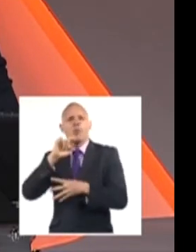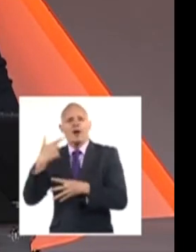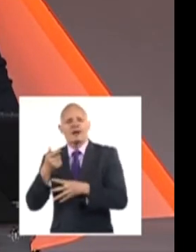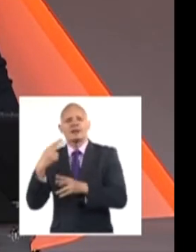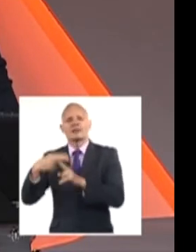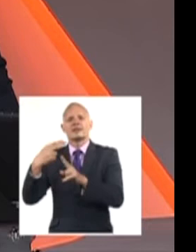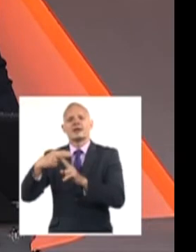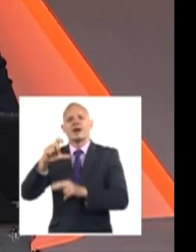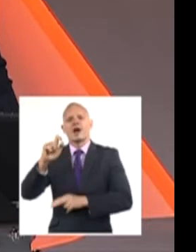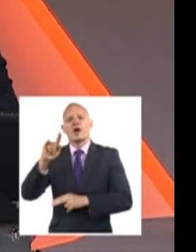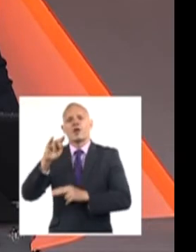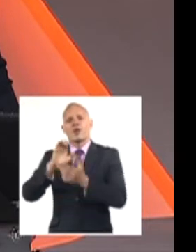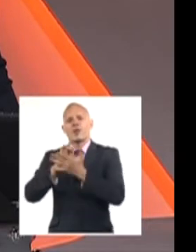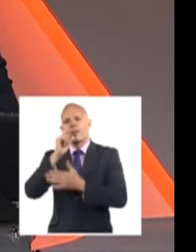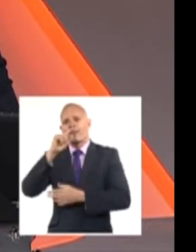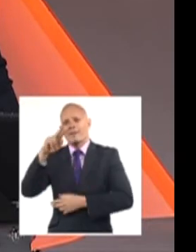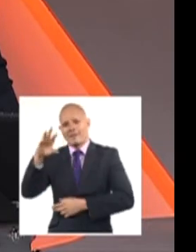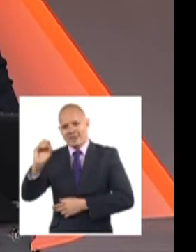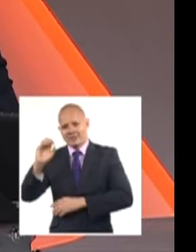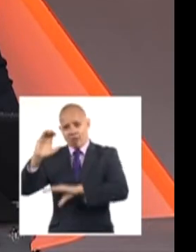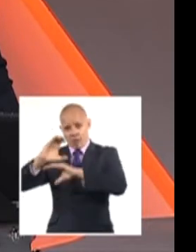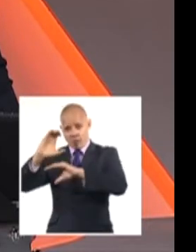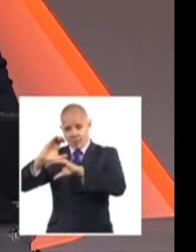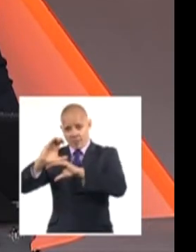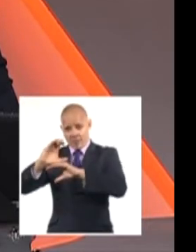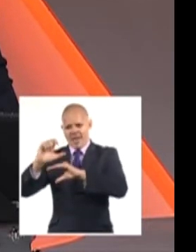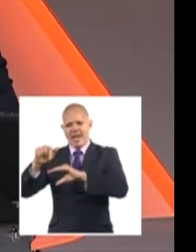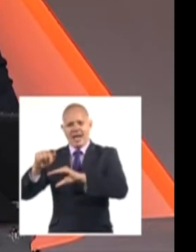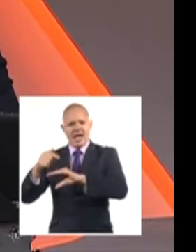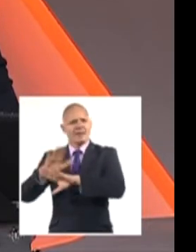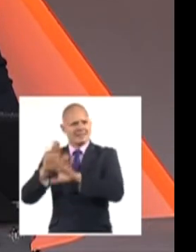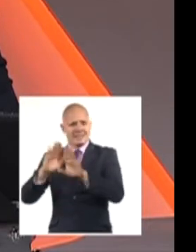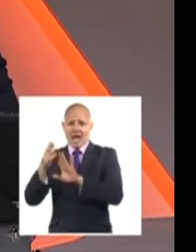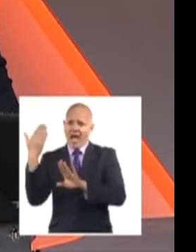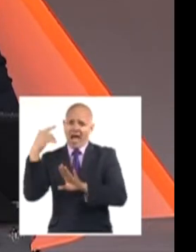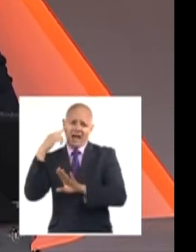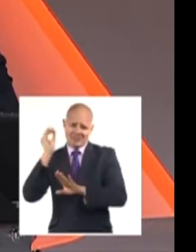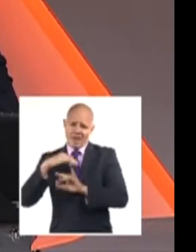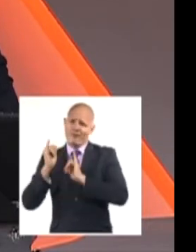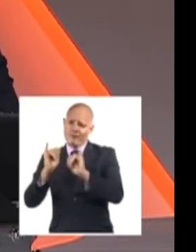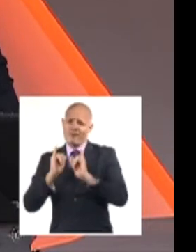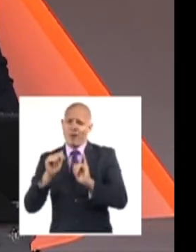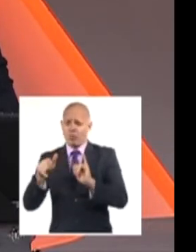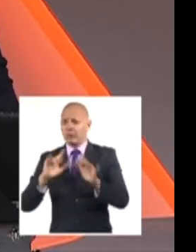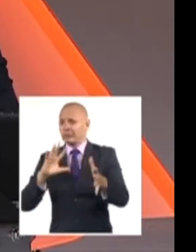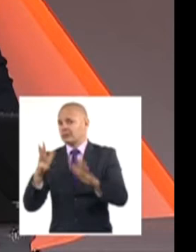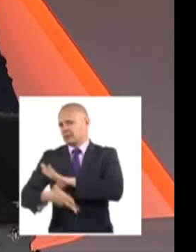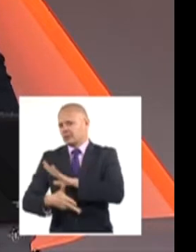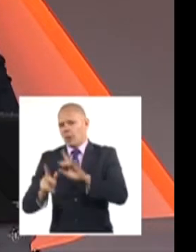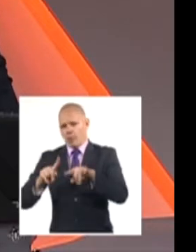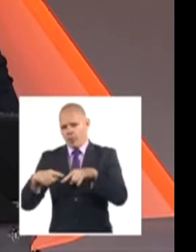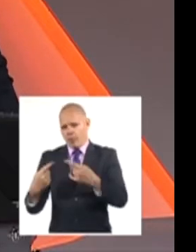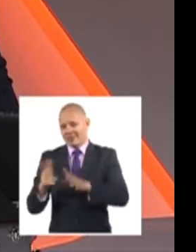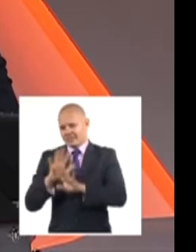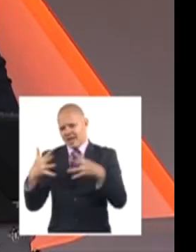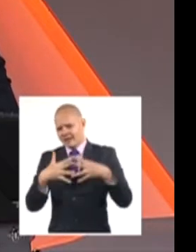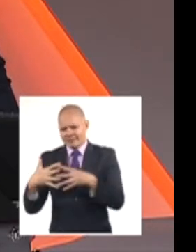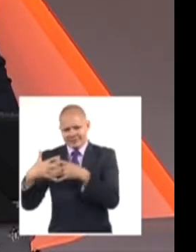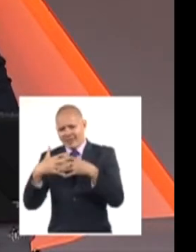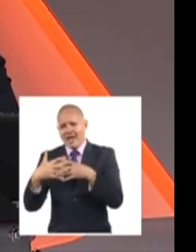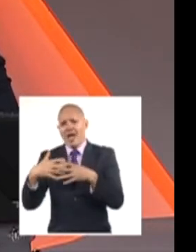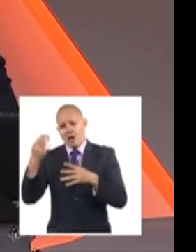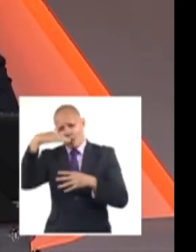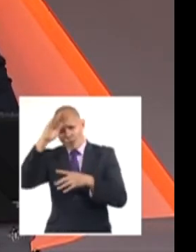conoce porque ha sido polémica esta cumbre vamos a tener más detalles de esta información y bueno también la decisión